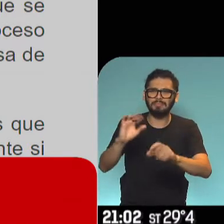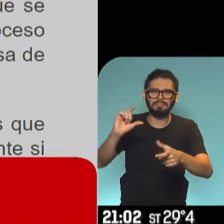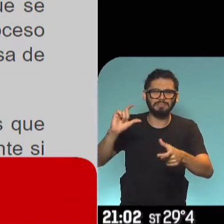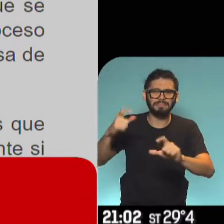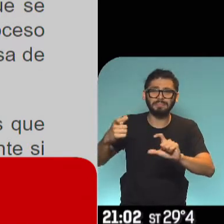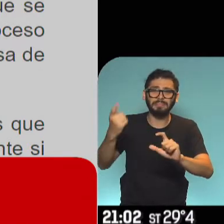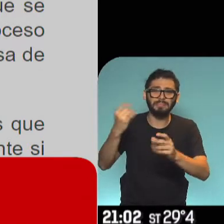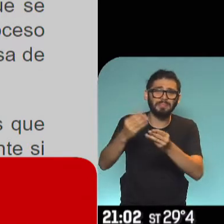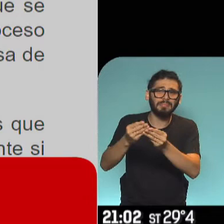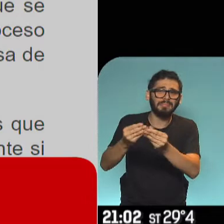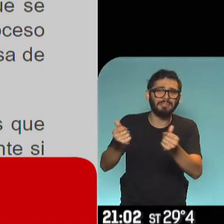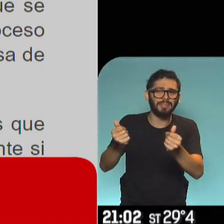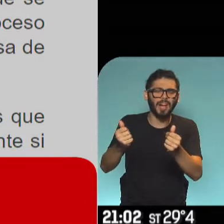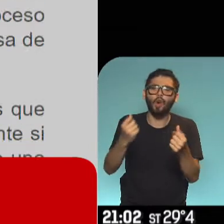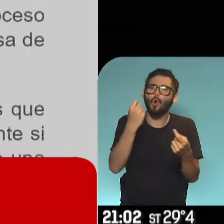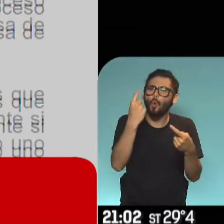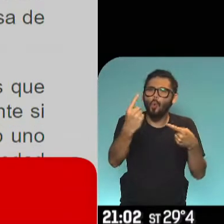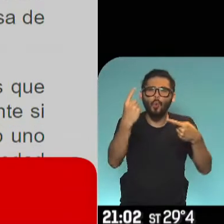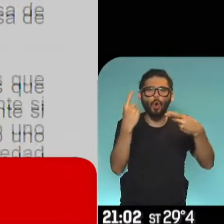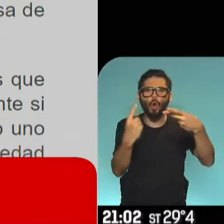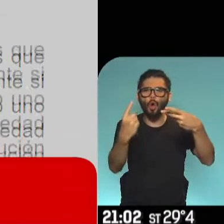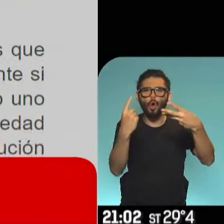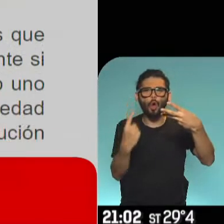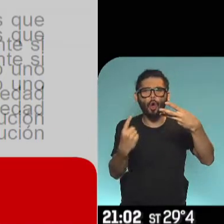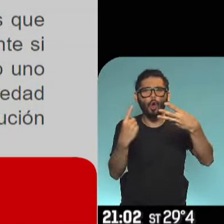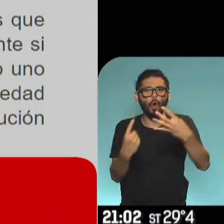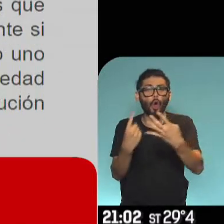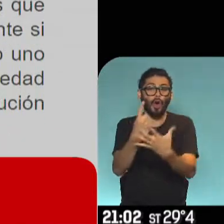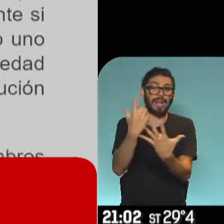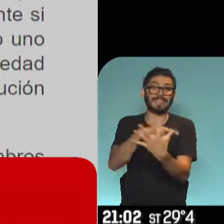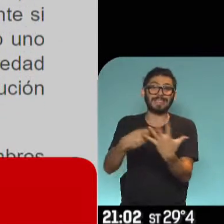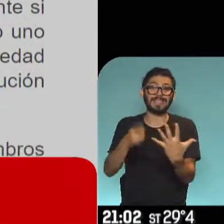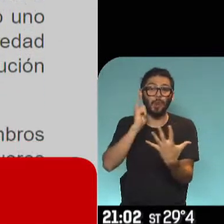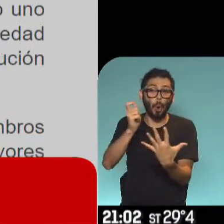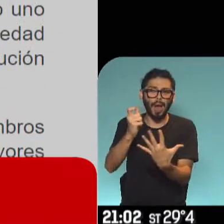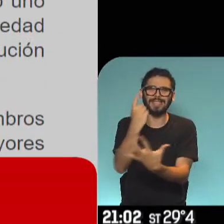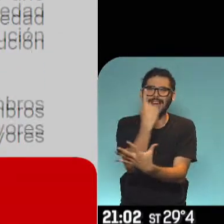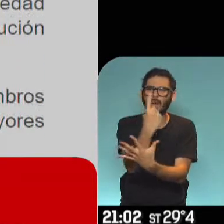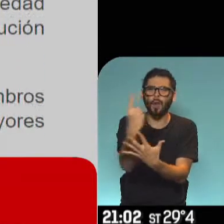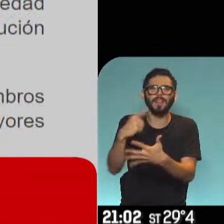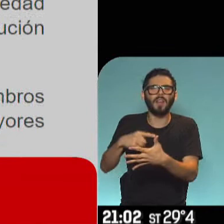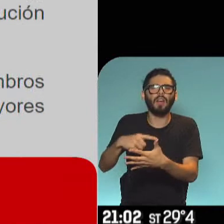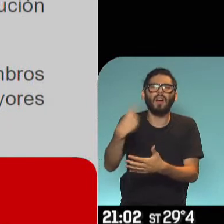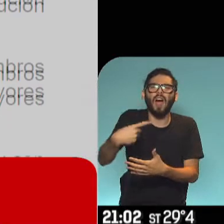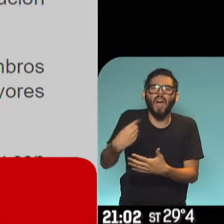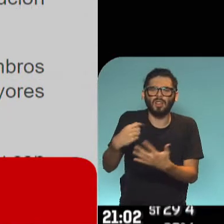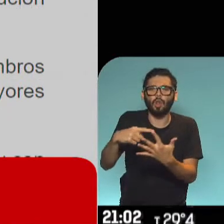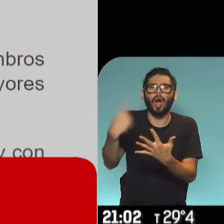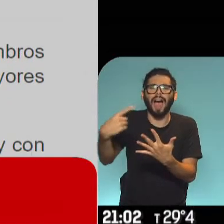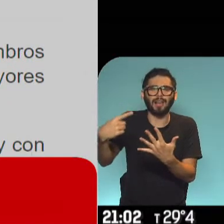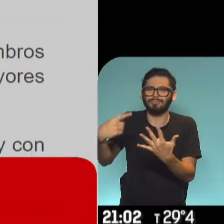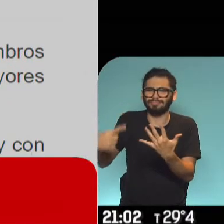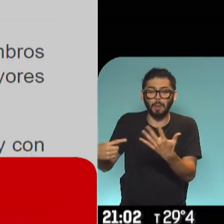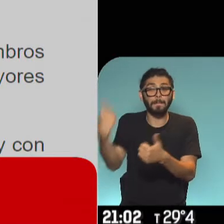Bueno, va uno por uno a los 5 jueces de la Corte Suprema contando en qué posición están y qué hicieron. Primero apunta muy